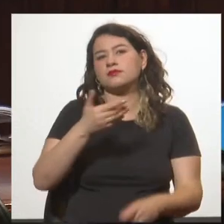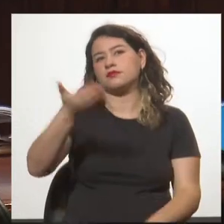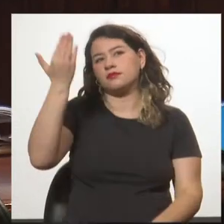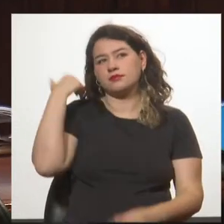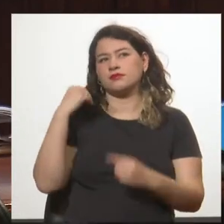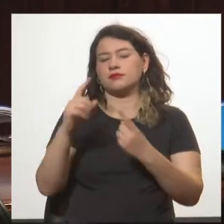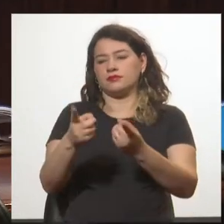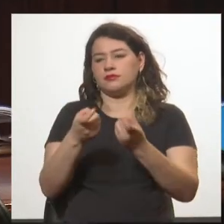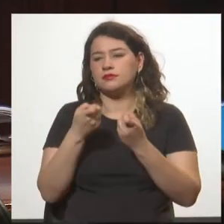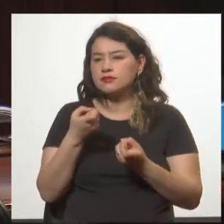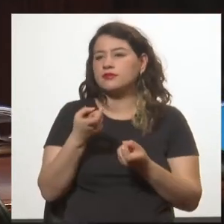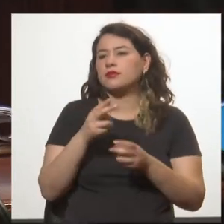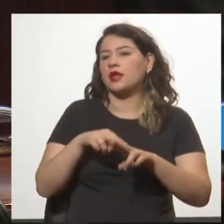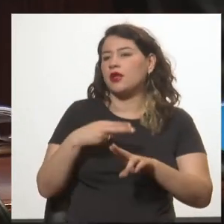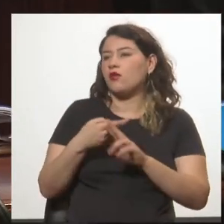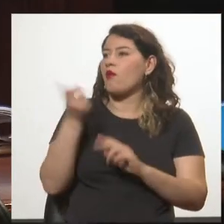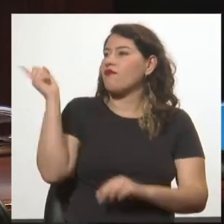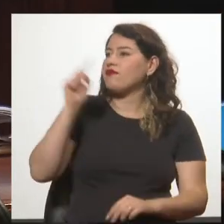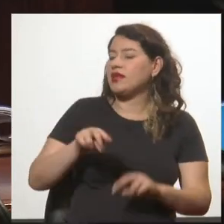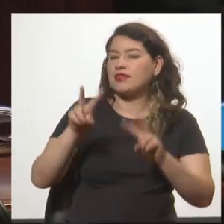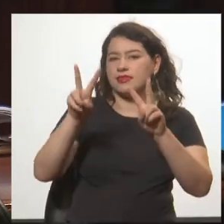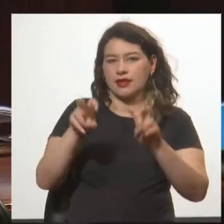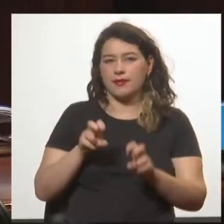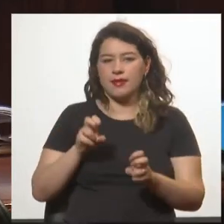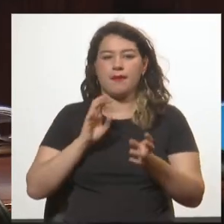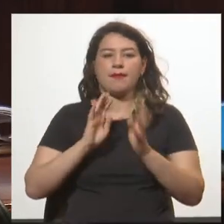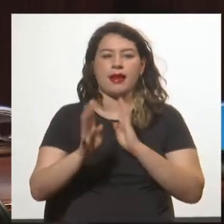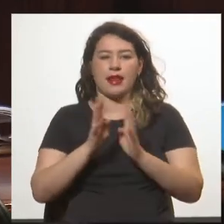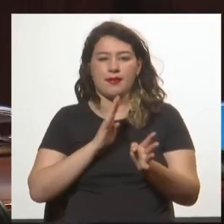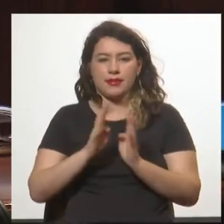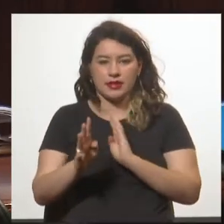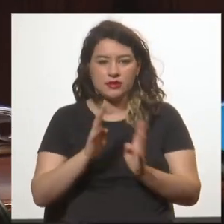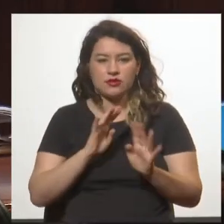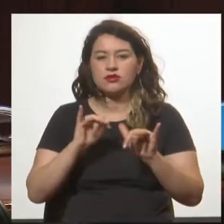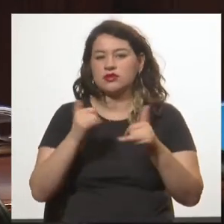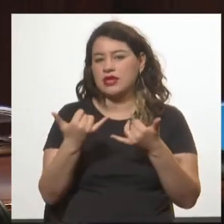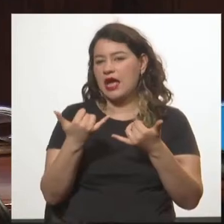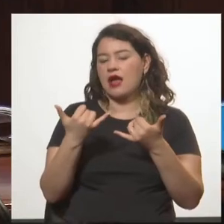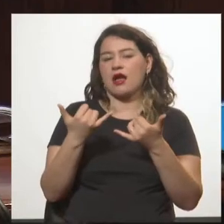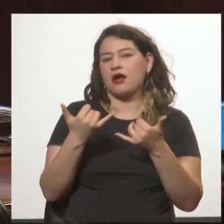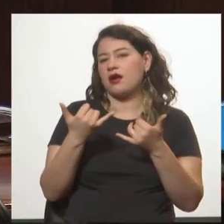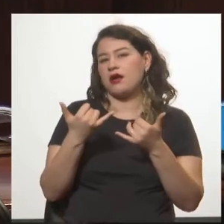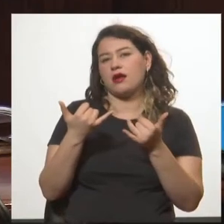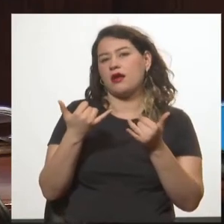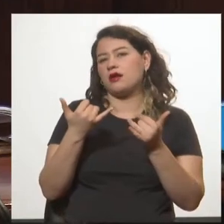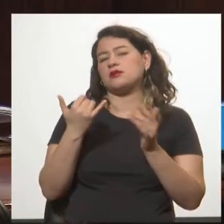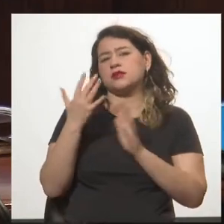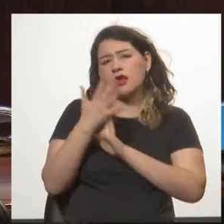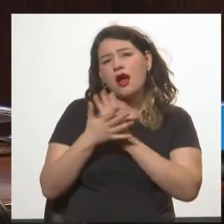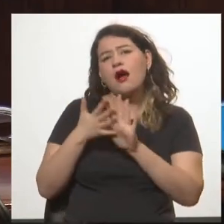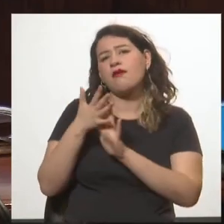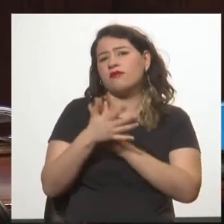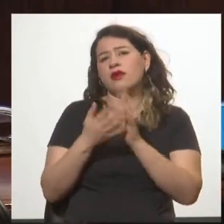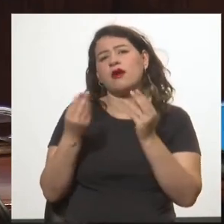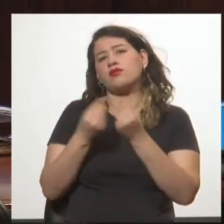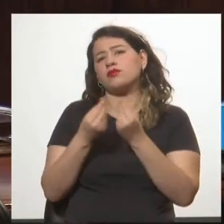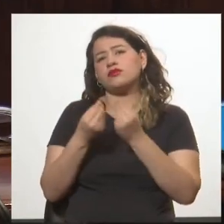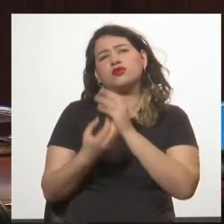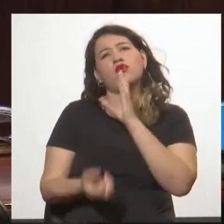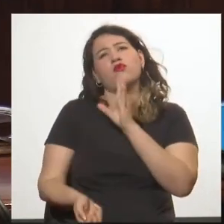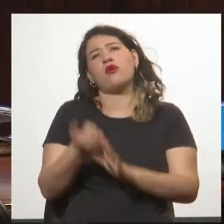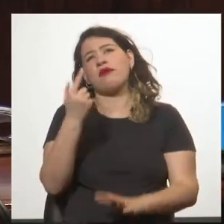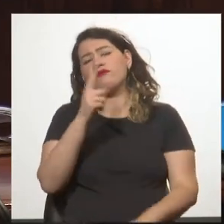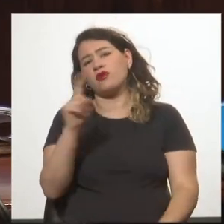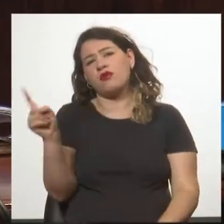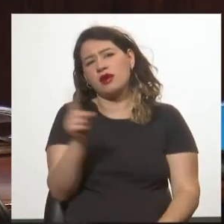necesario traer de nuevo este tema al parlamento que ya se ha hablado mucho y que es reiterativo que no hay nada nuevo y lo dice el frente